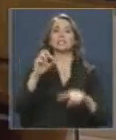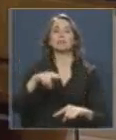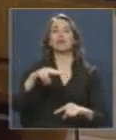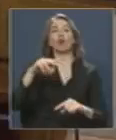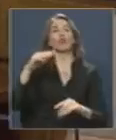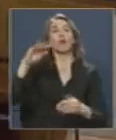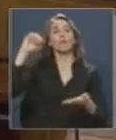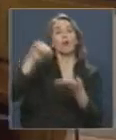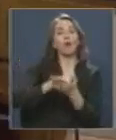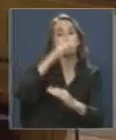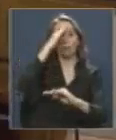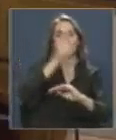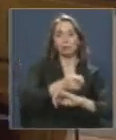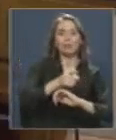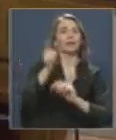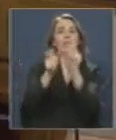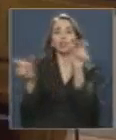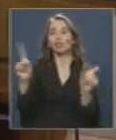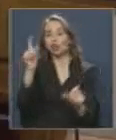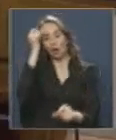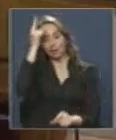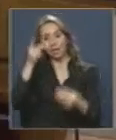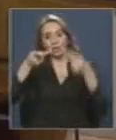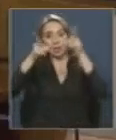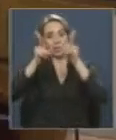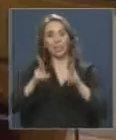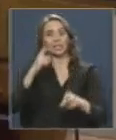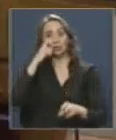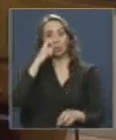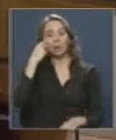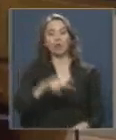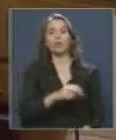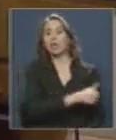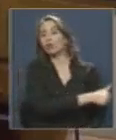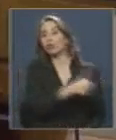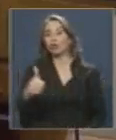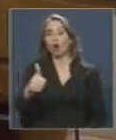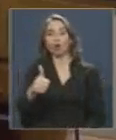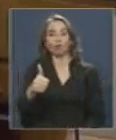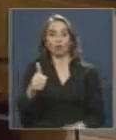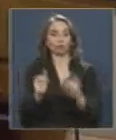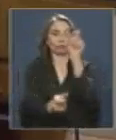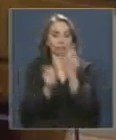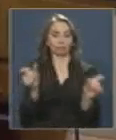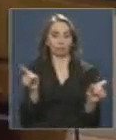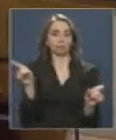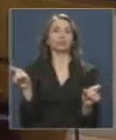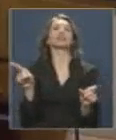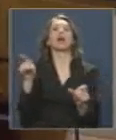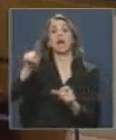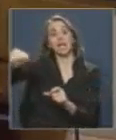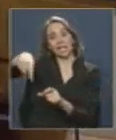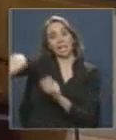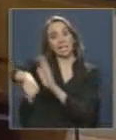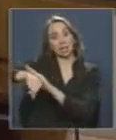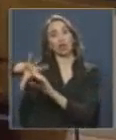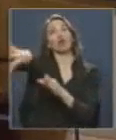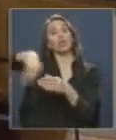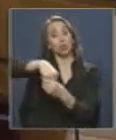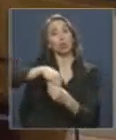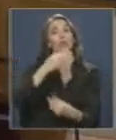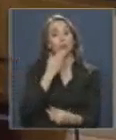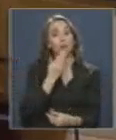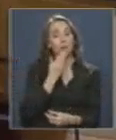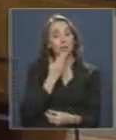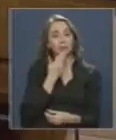excepción. No entienden en la práctica que los derechos humanos son de todas las personas, incluidos ellos, por cierto, quienes de